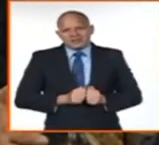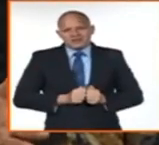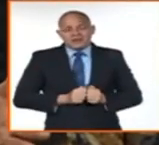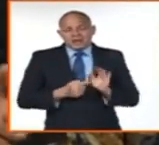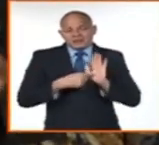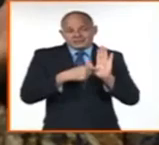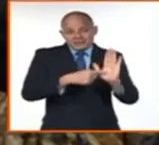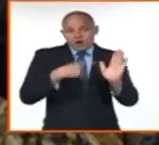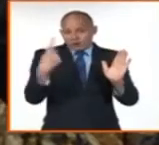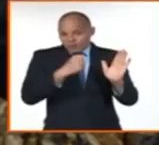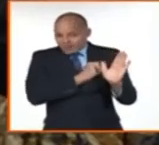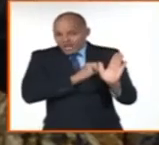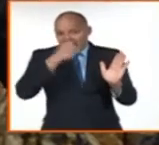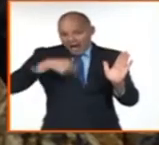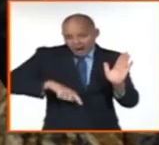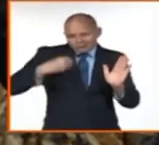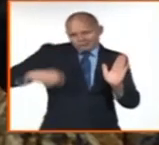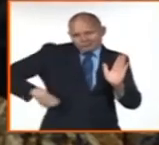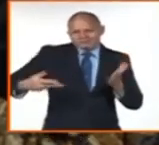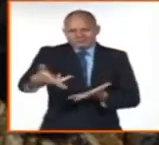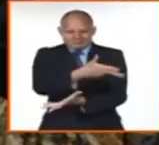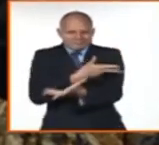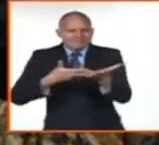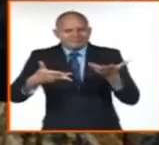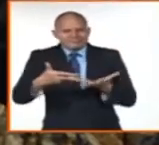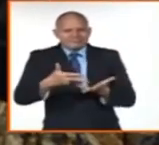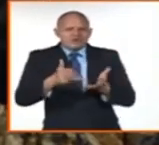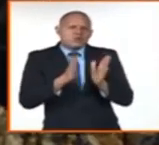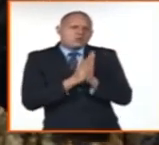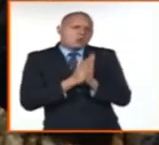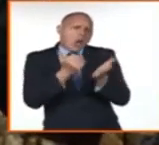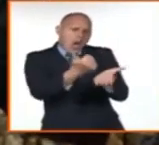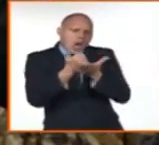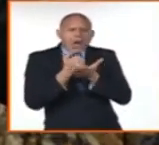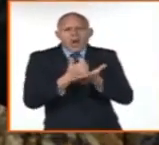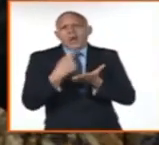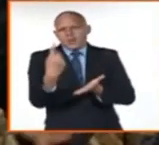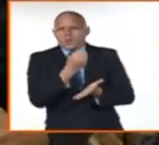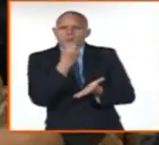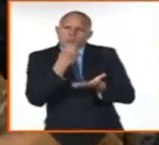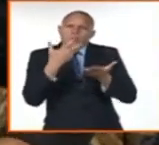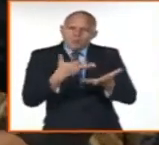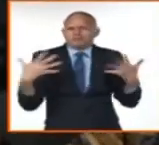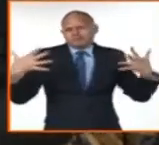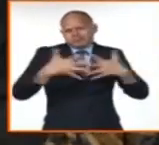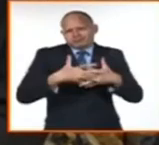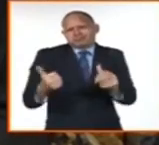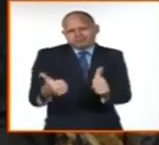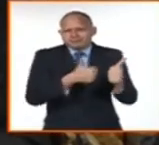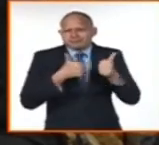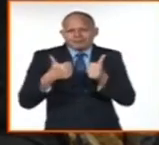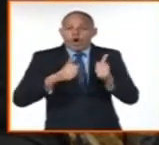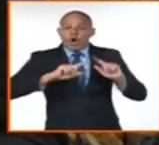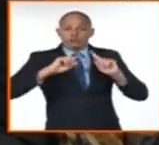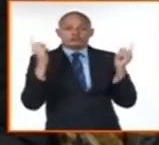queremos compartir con ustedes, para pedirle que nos unamos en todos los esfuerzos posibles para hacer entre todos